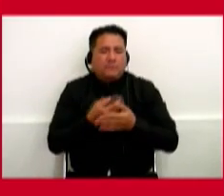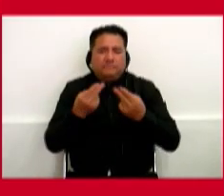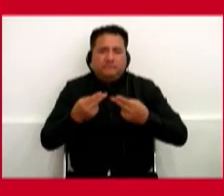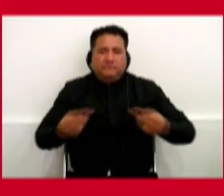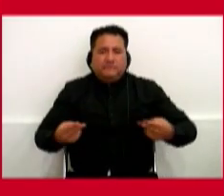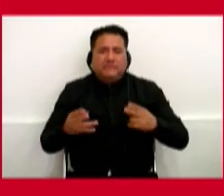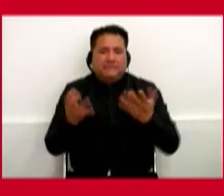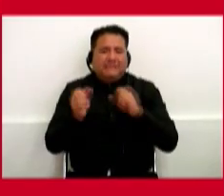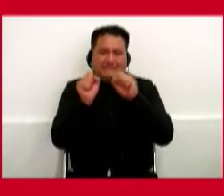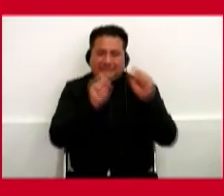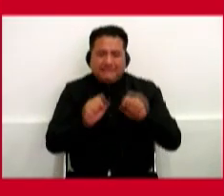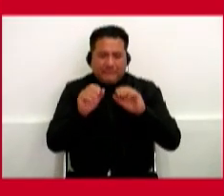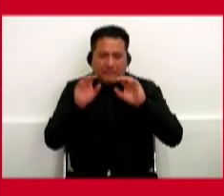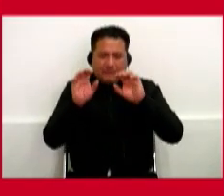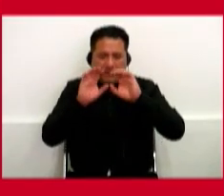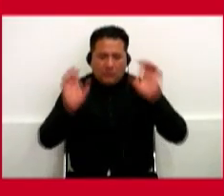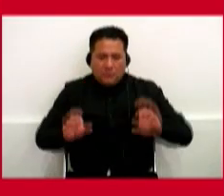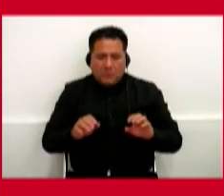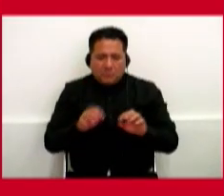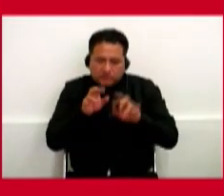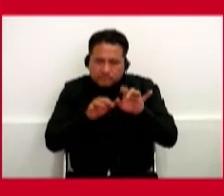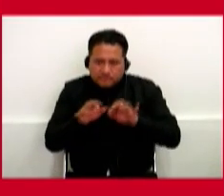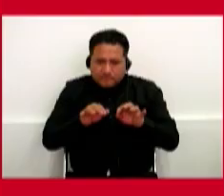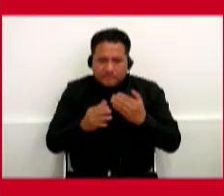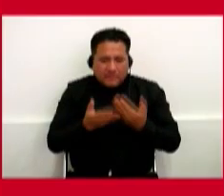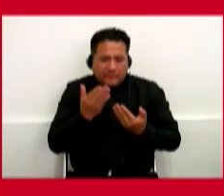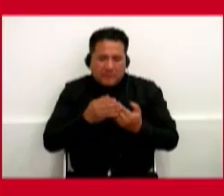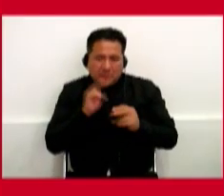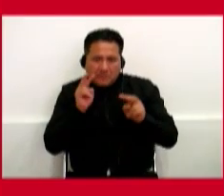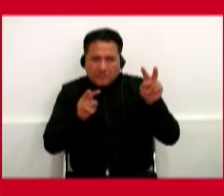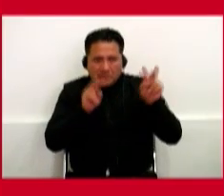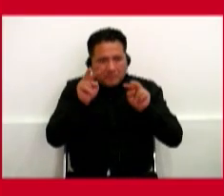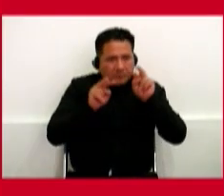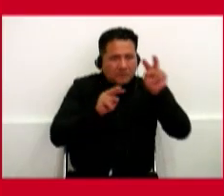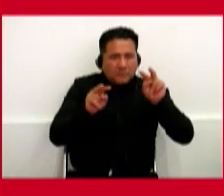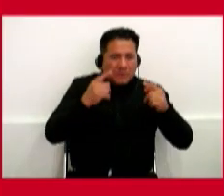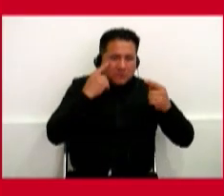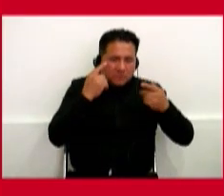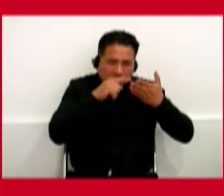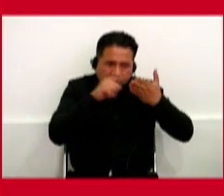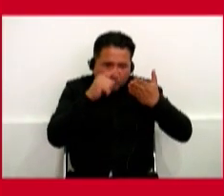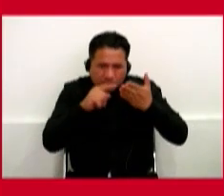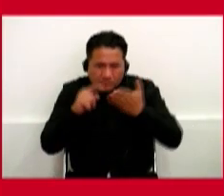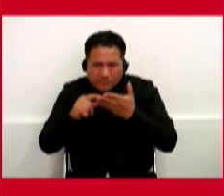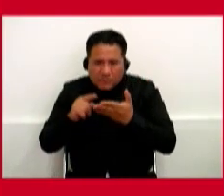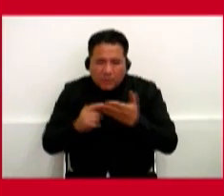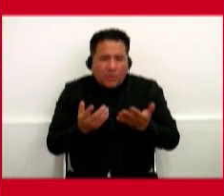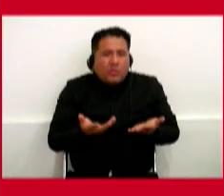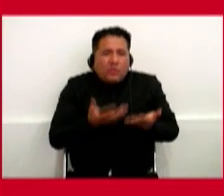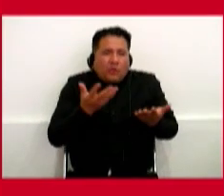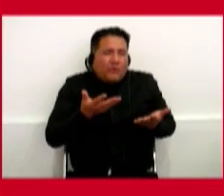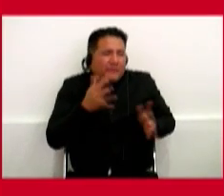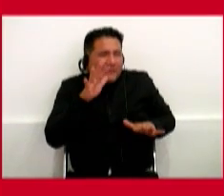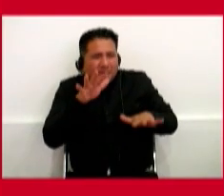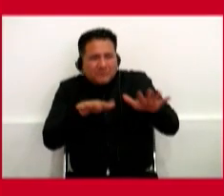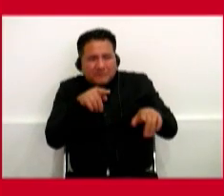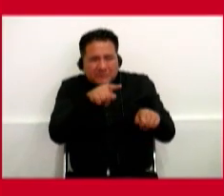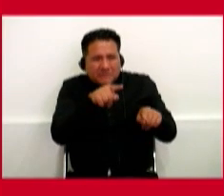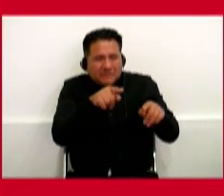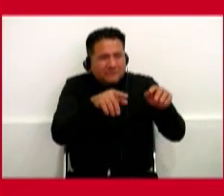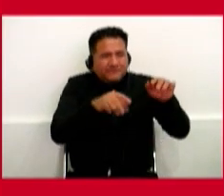es muy interesante que con estos enfoques preliminares nosotros podemos ver, podemos visualizar dónde están los posibles puntos de